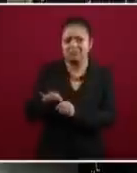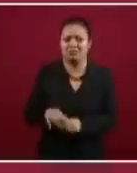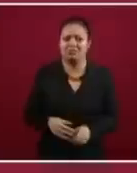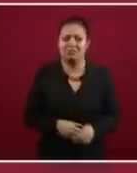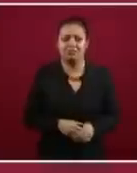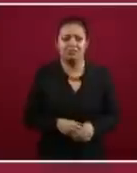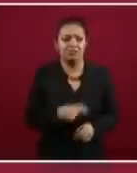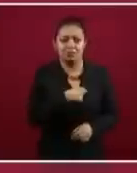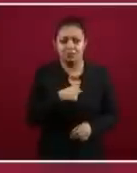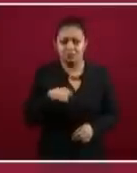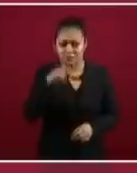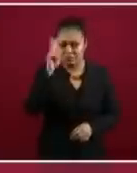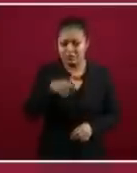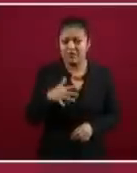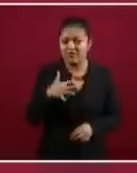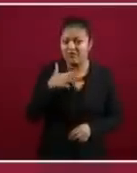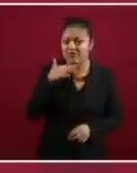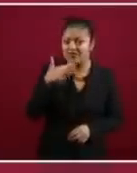nunca hemos hecho un fraude,